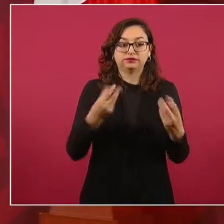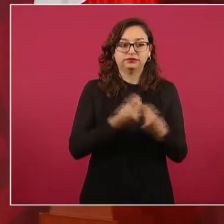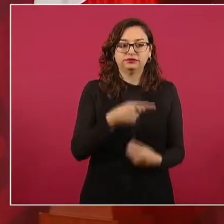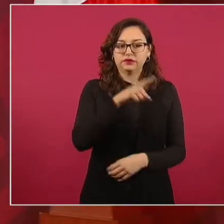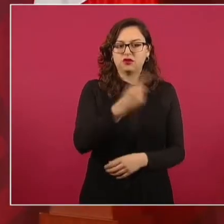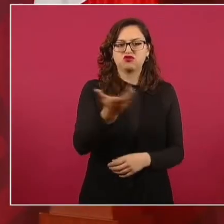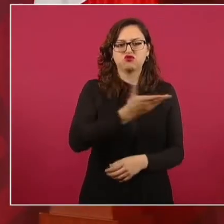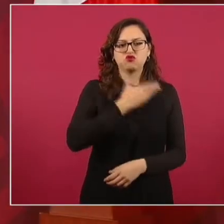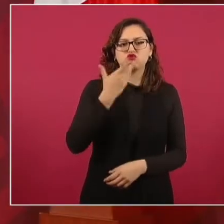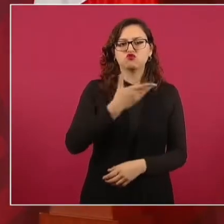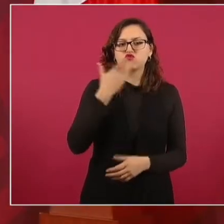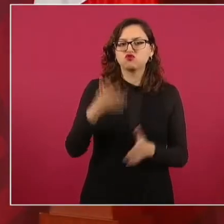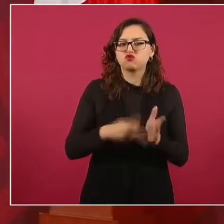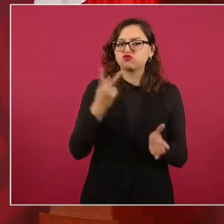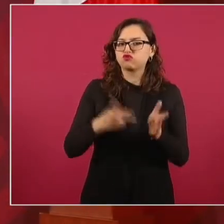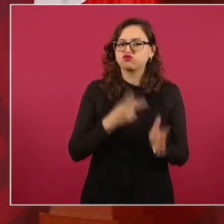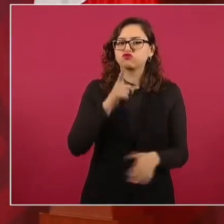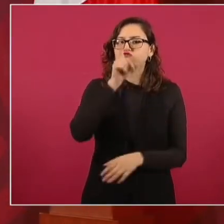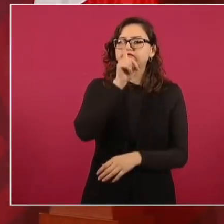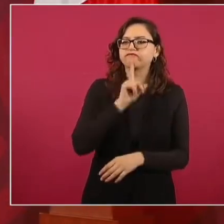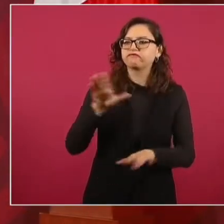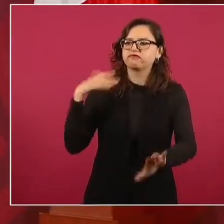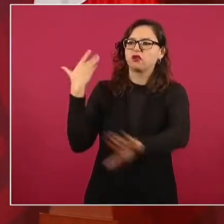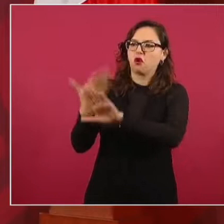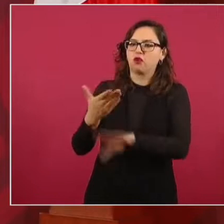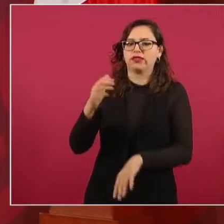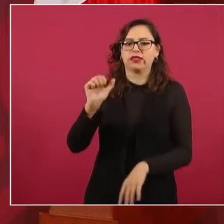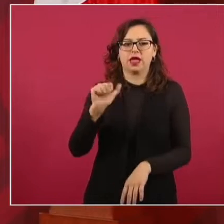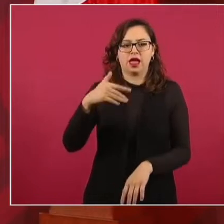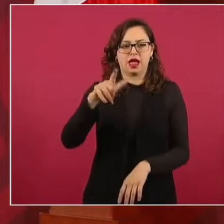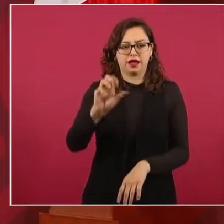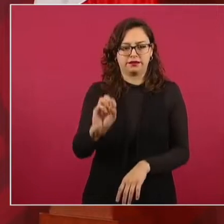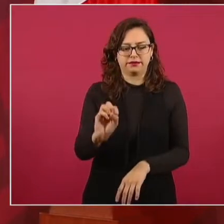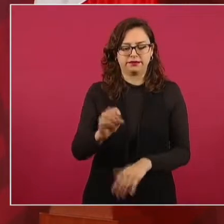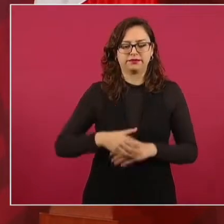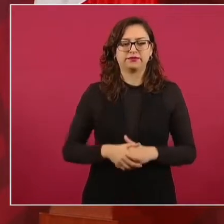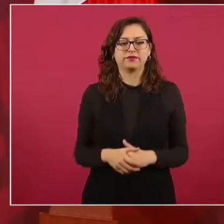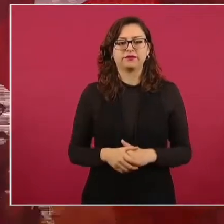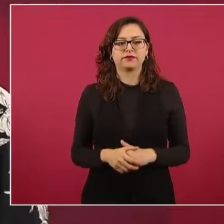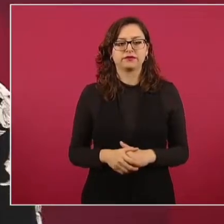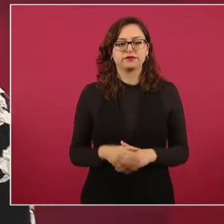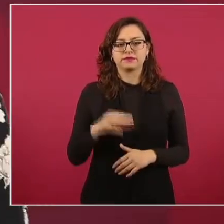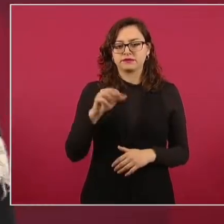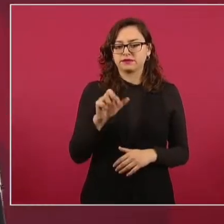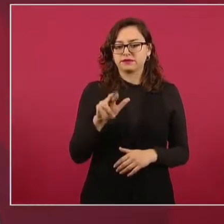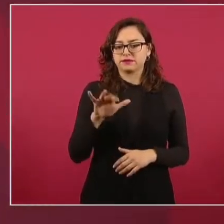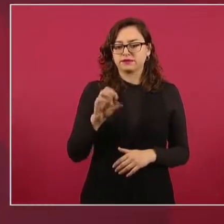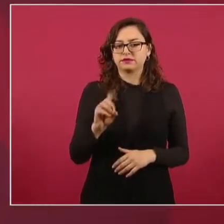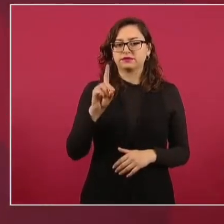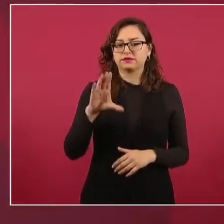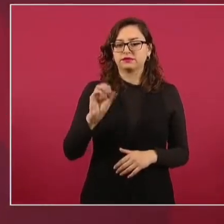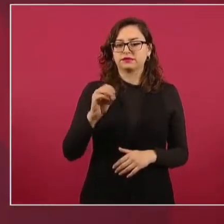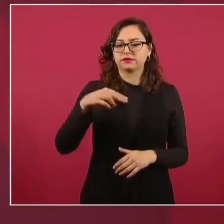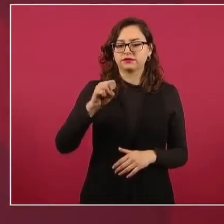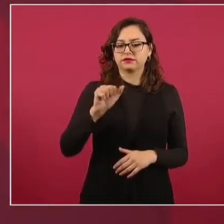de descalificar al gobierno del presidente López Obrador. Mario Di Constanzo, amigo de